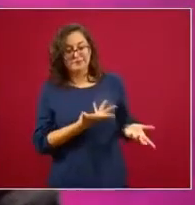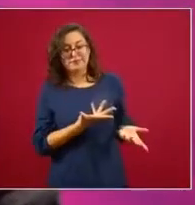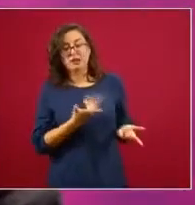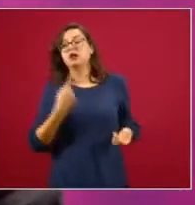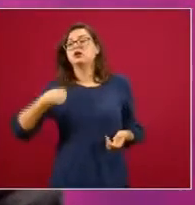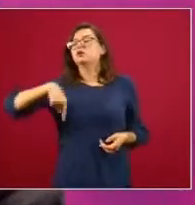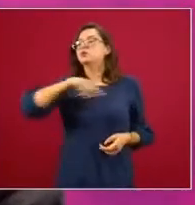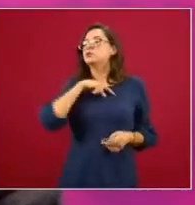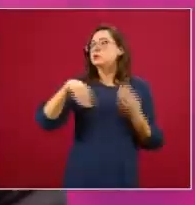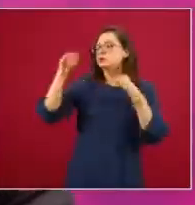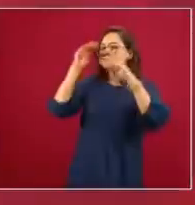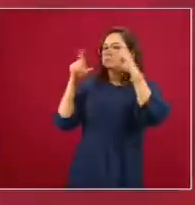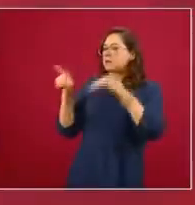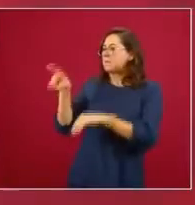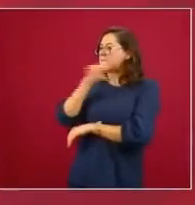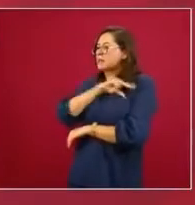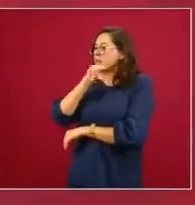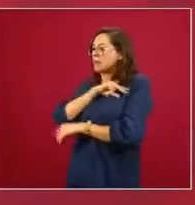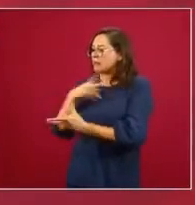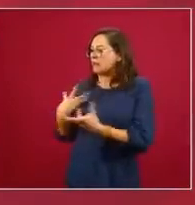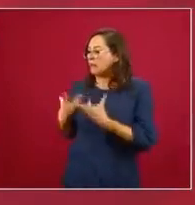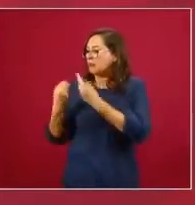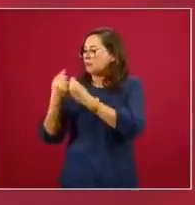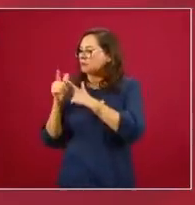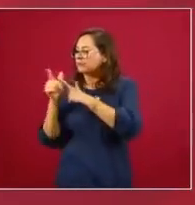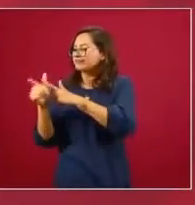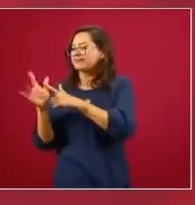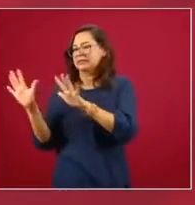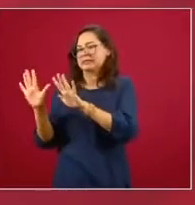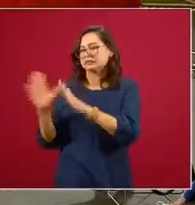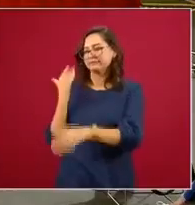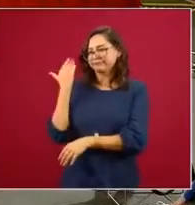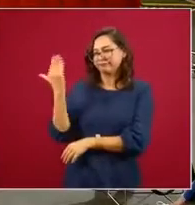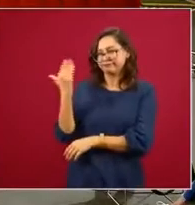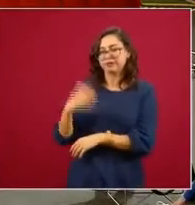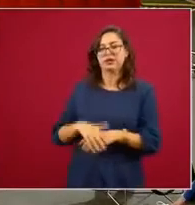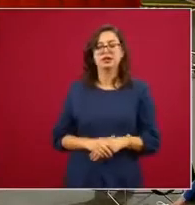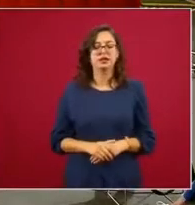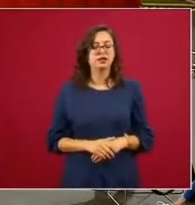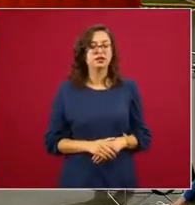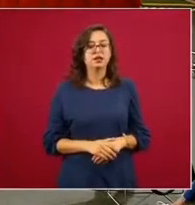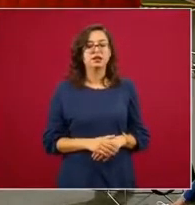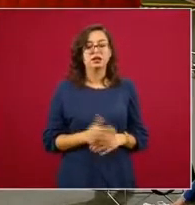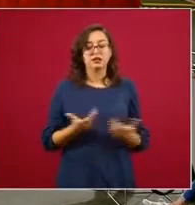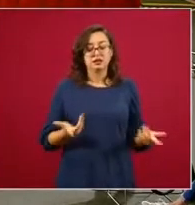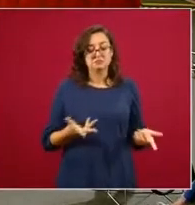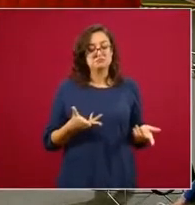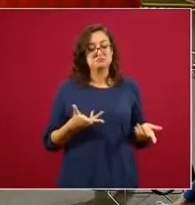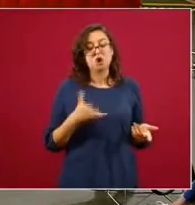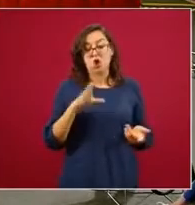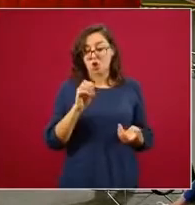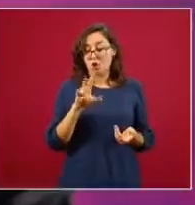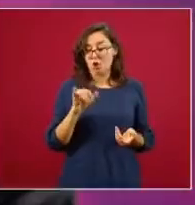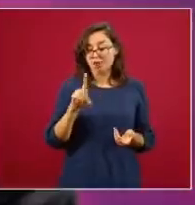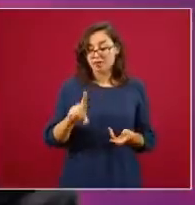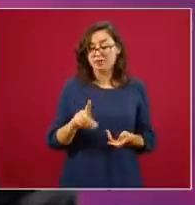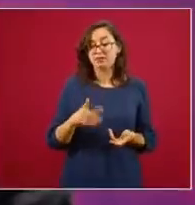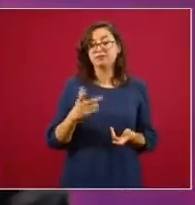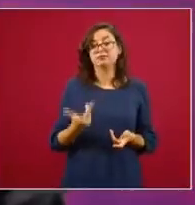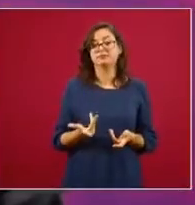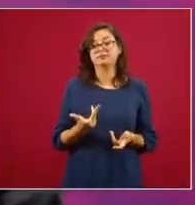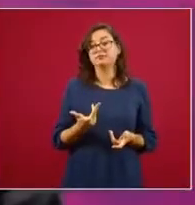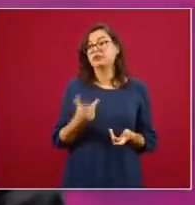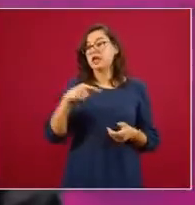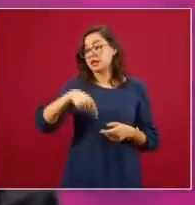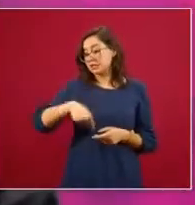inversión privada el motor del desarrollo del sector salud. Terminando con COVID, efectivamente en México y